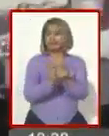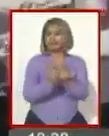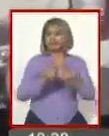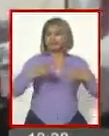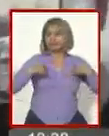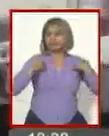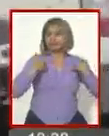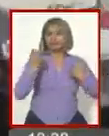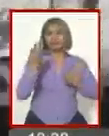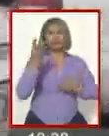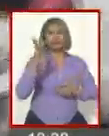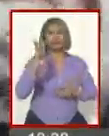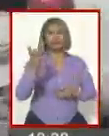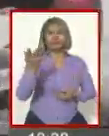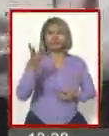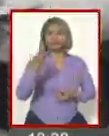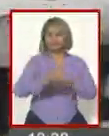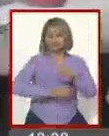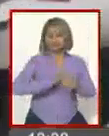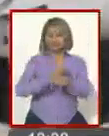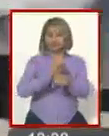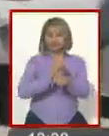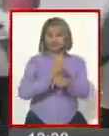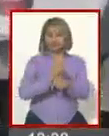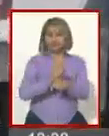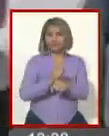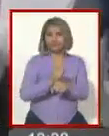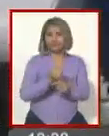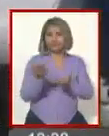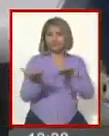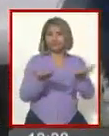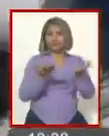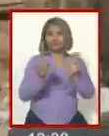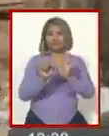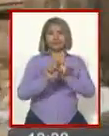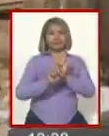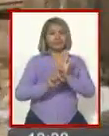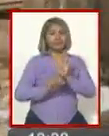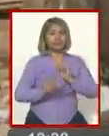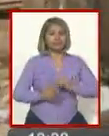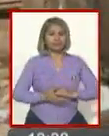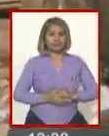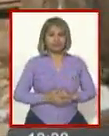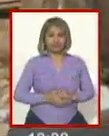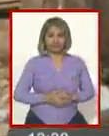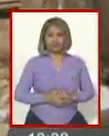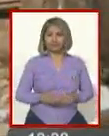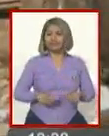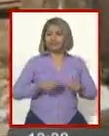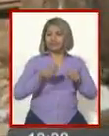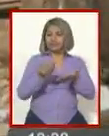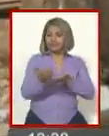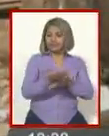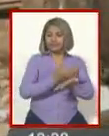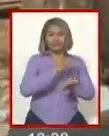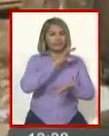de edad de 16 y 17 años que trabajaban ofreciendo servicios sexuales. Donde los ofrecían